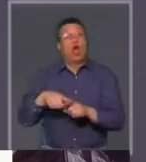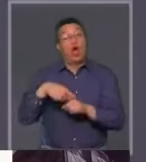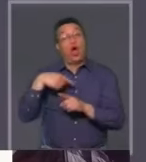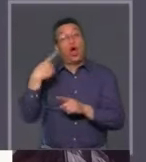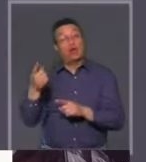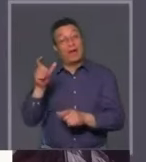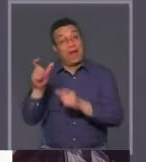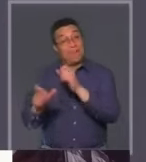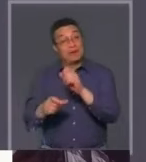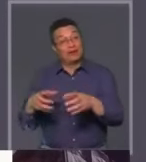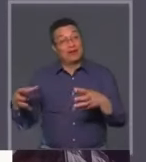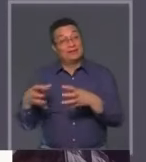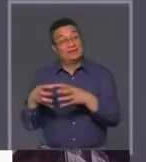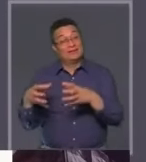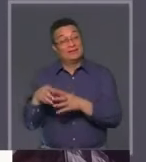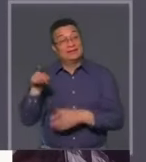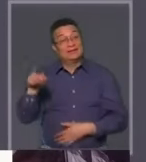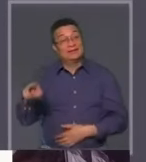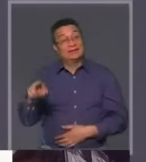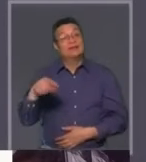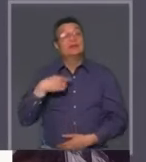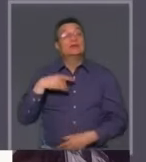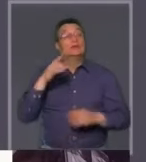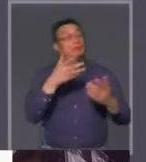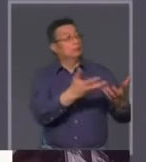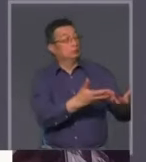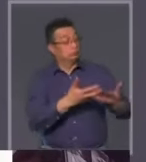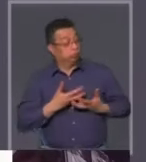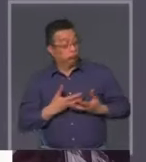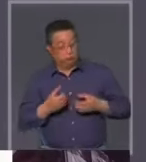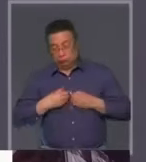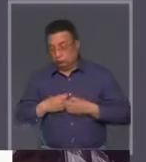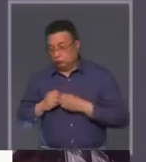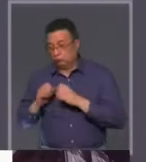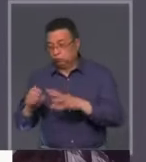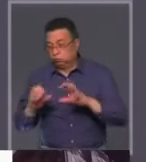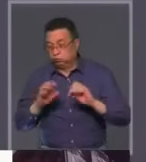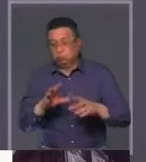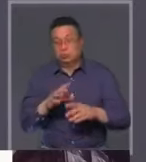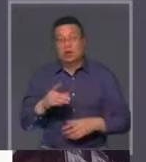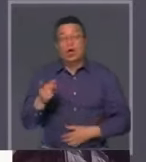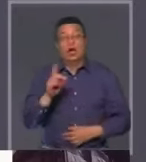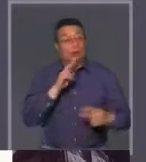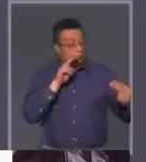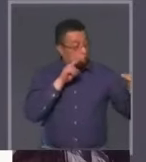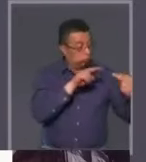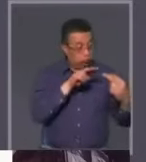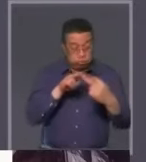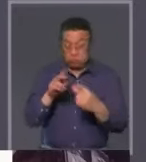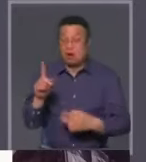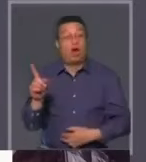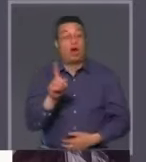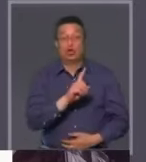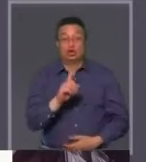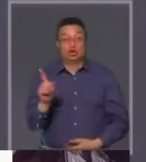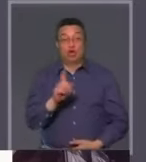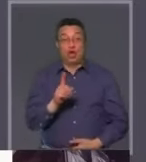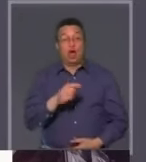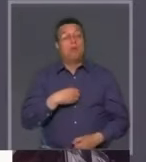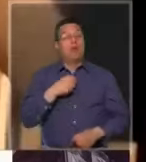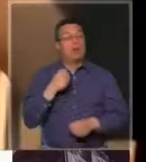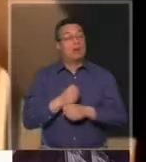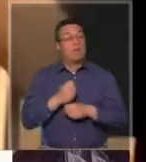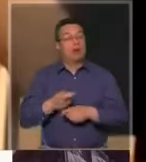esta agrupación criminal se dedicaban a a distribuirla No necesariamente se tenían que conocer entre sí Para poder desarrollar este